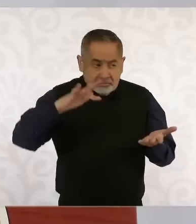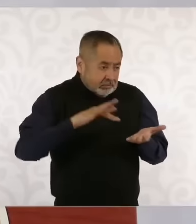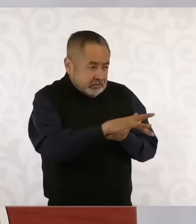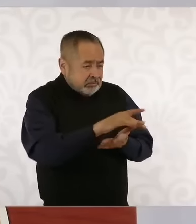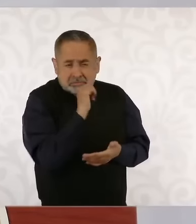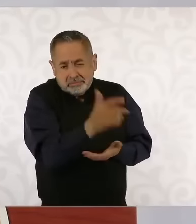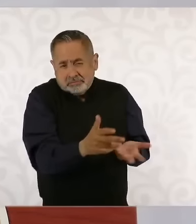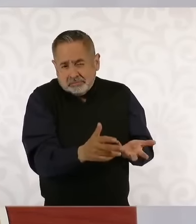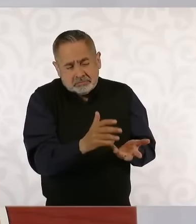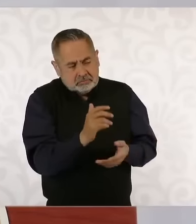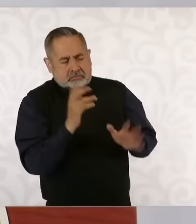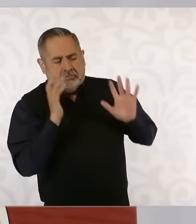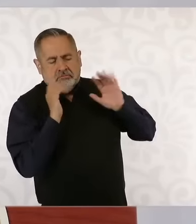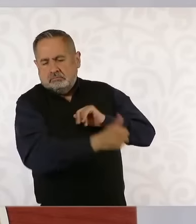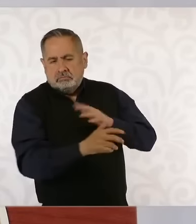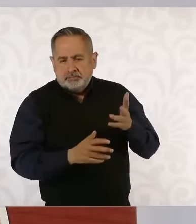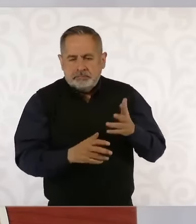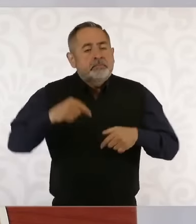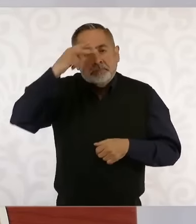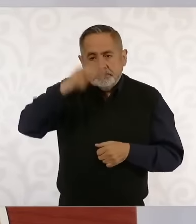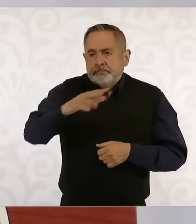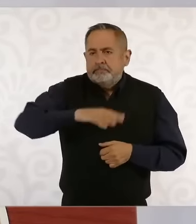Entonces, en México hay democracia